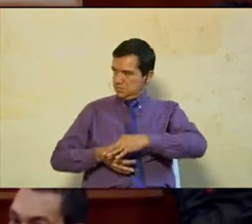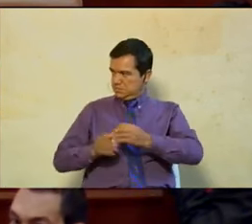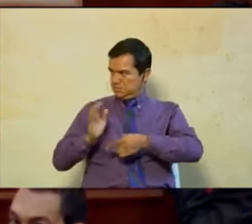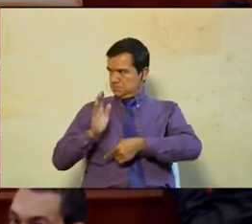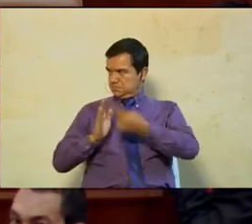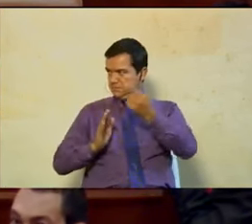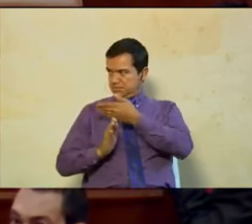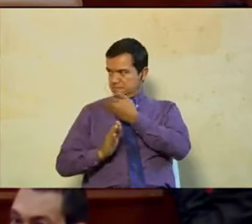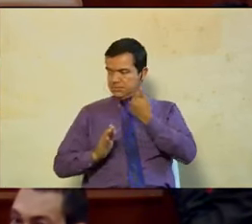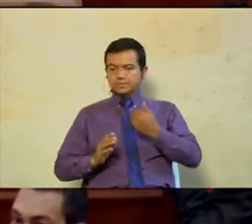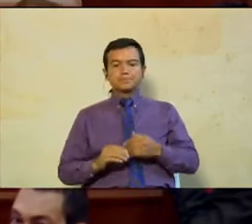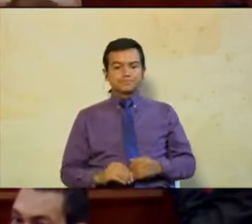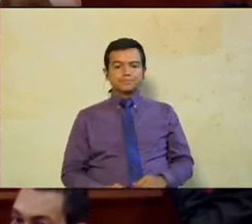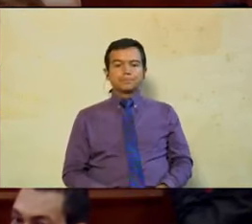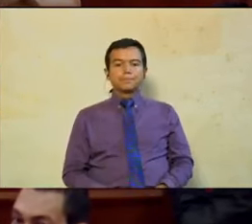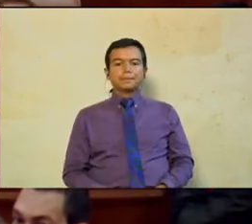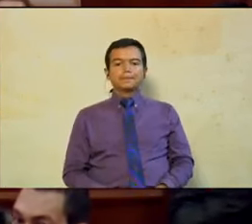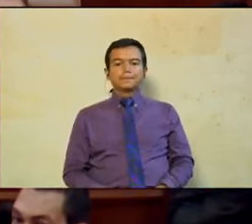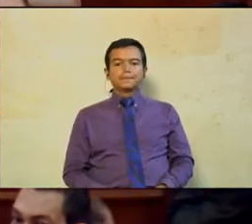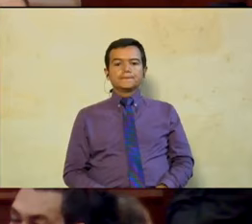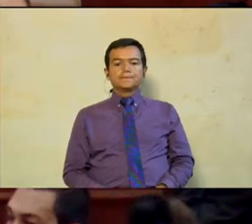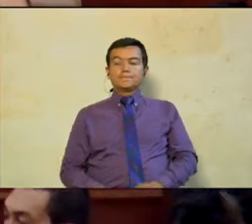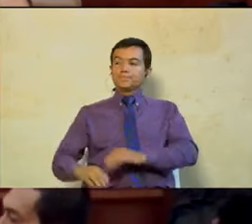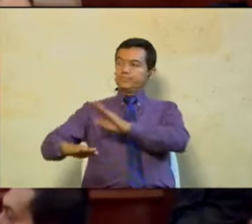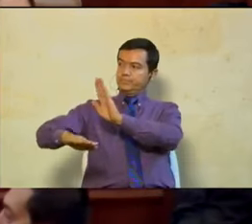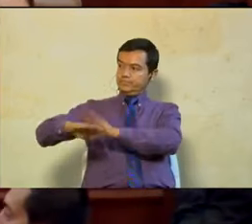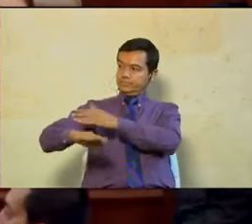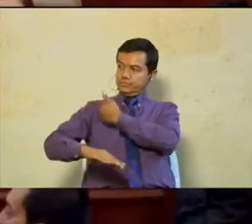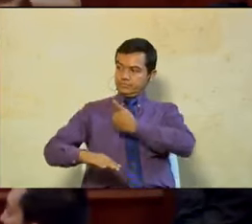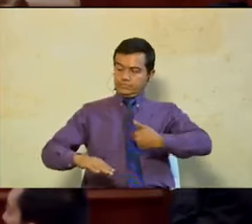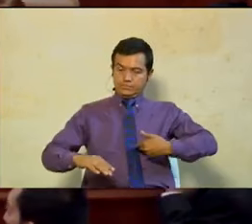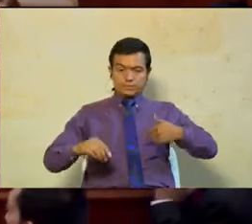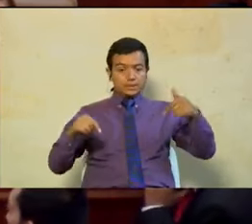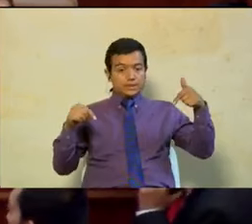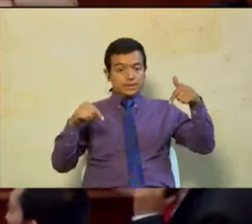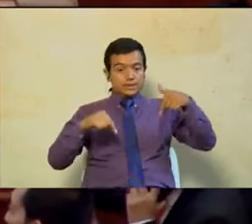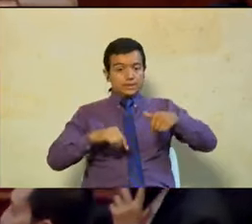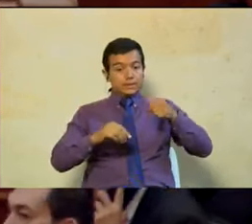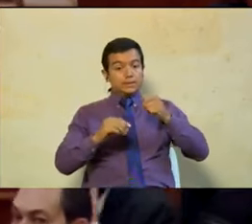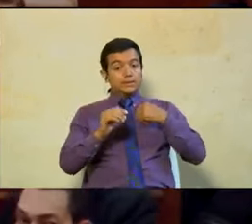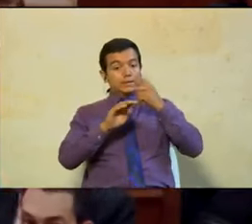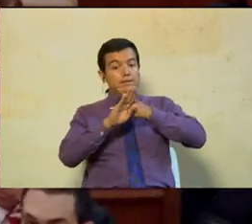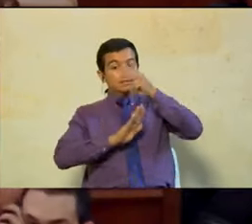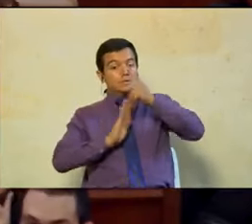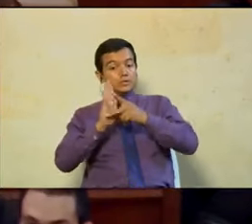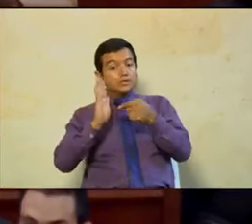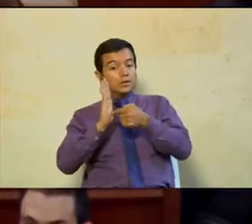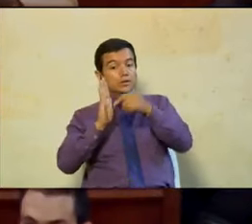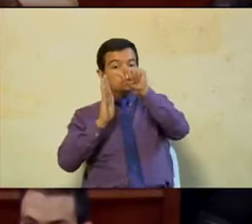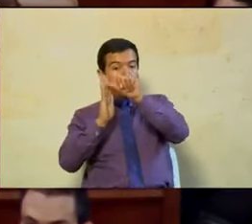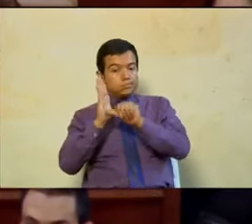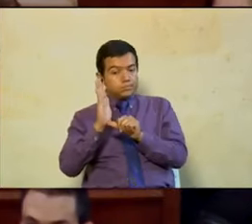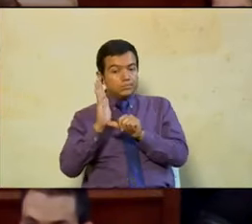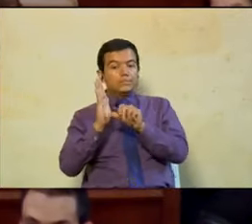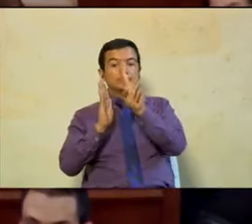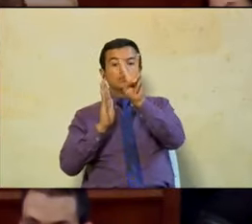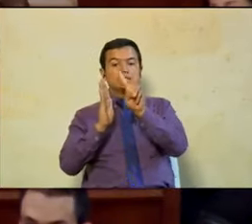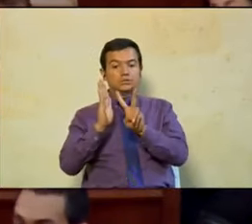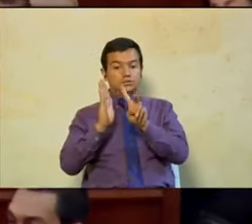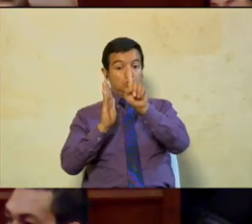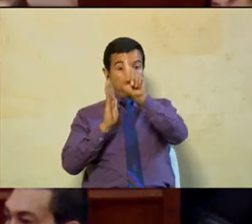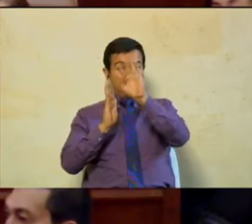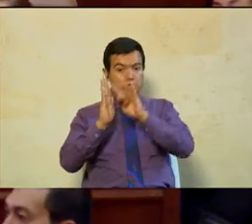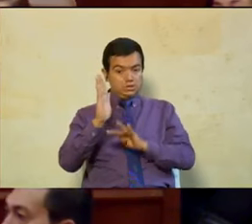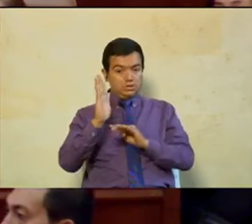forma dice señor presidente este proyecto entonces tiene 22 artículos de los